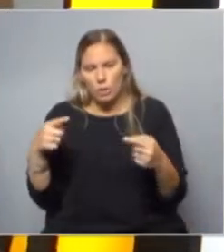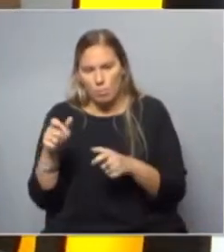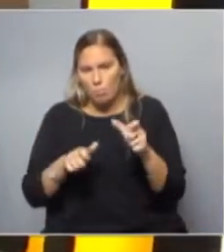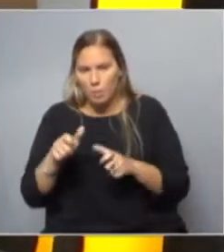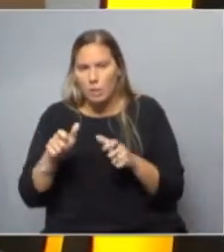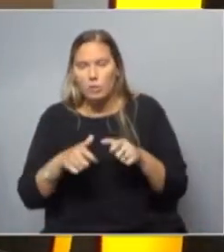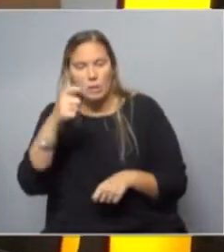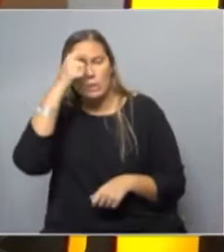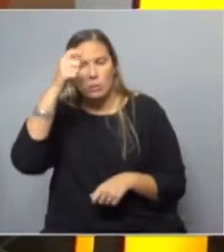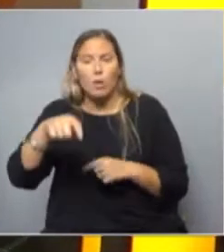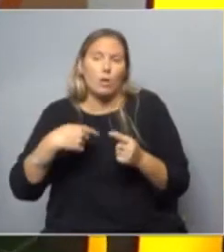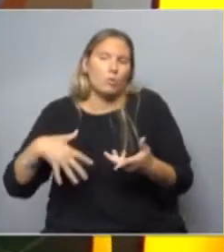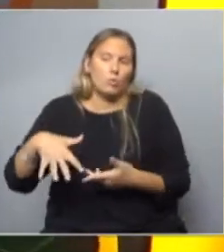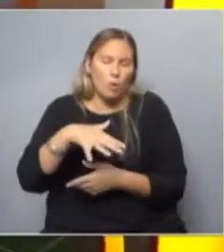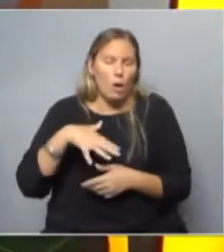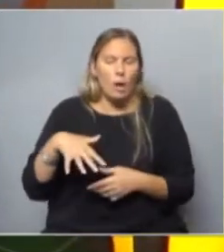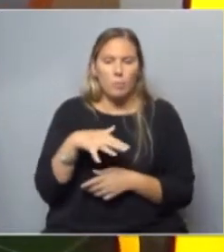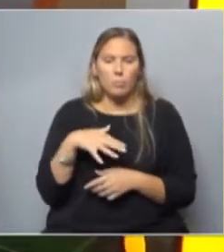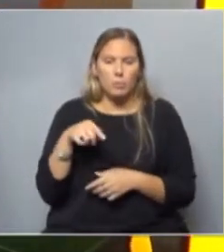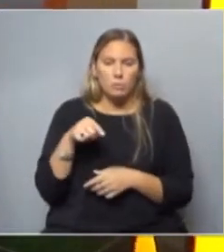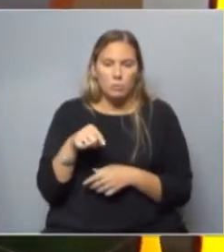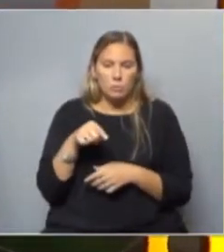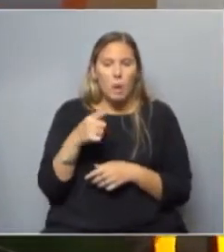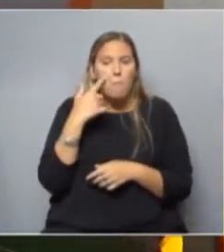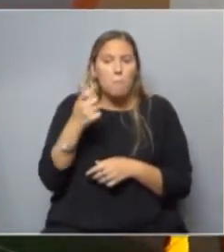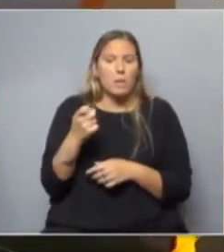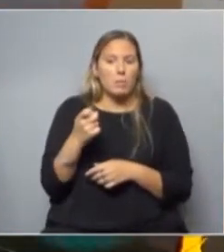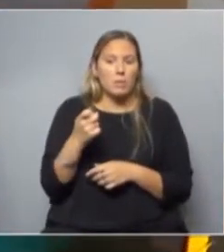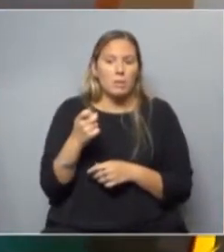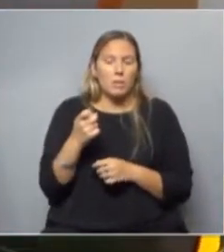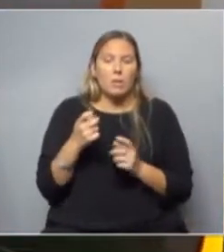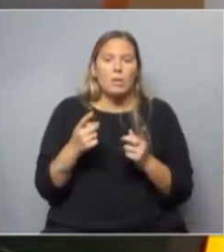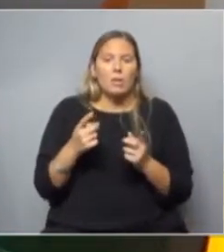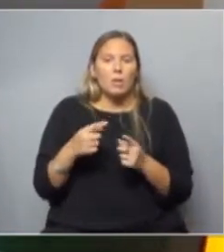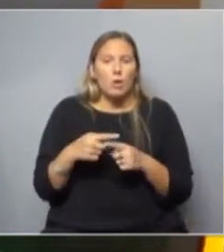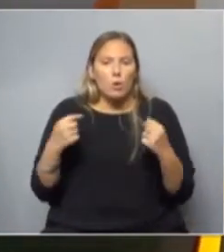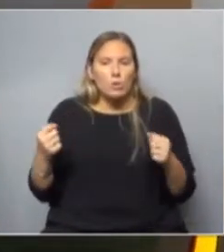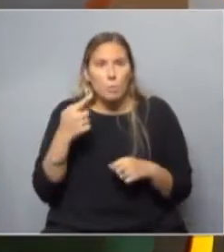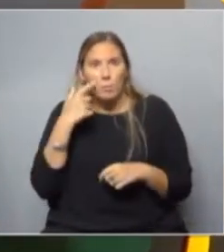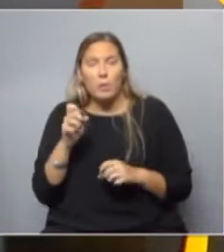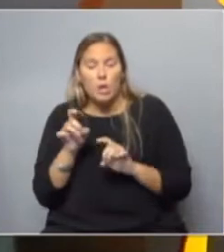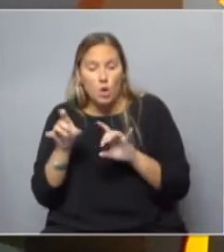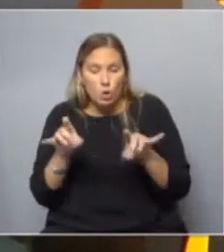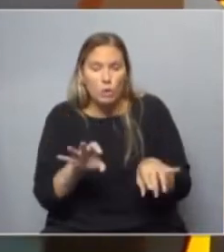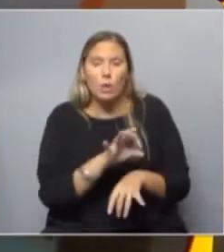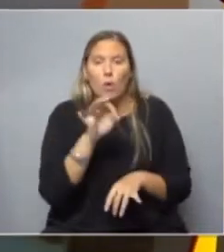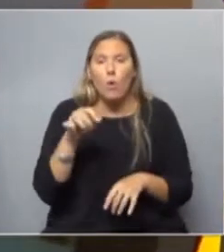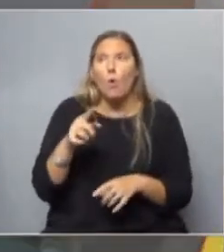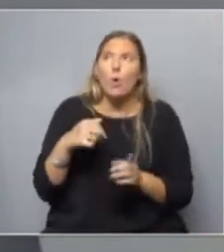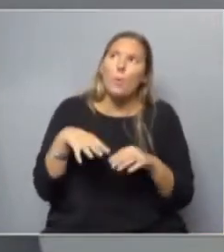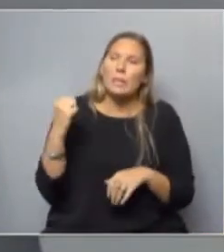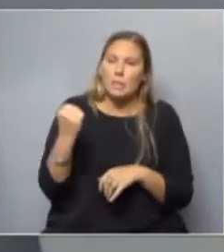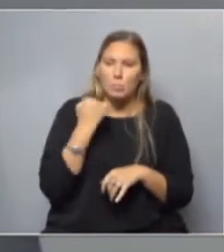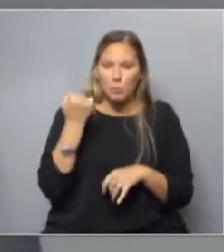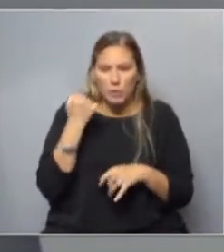sistema científico y de otros ámbitos? ¿Es a la prevención, es decir, bueno, herramientas para evitar contagios, o en realidad acá la clave es